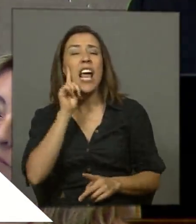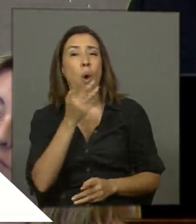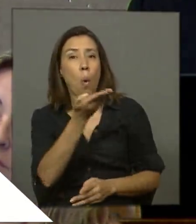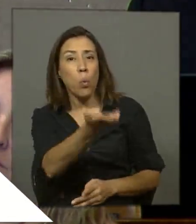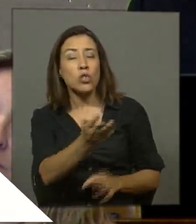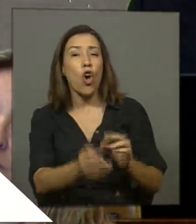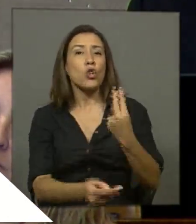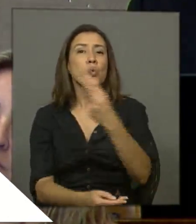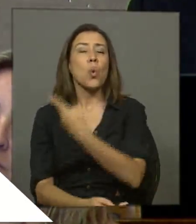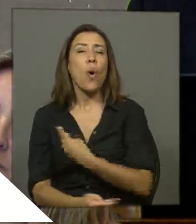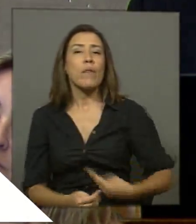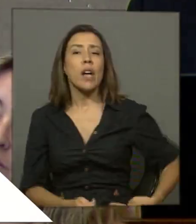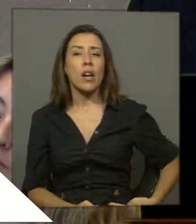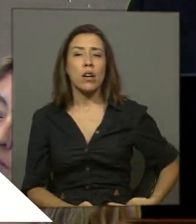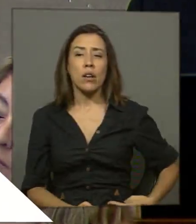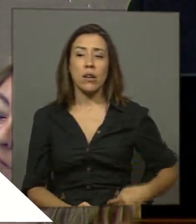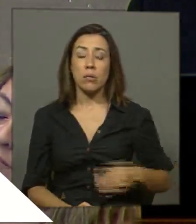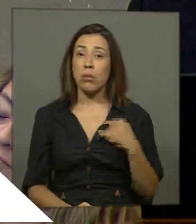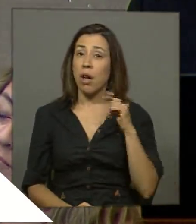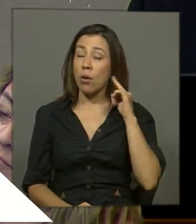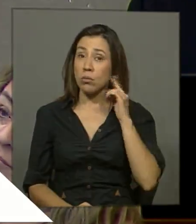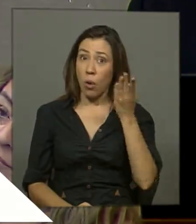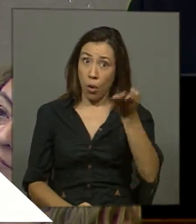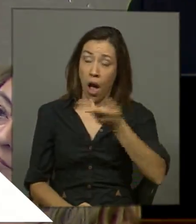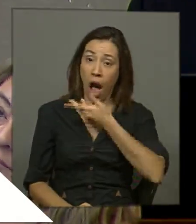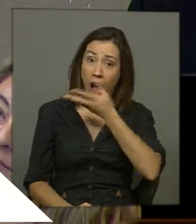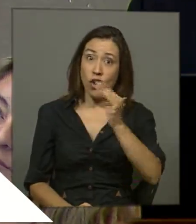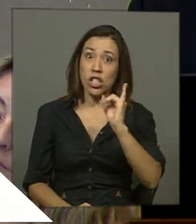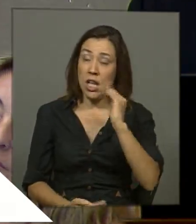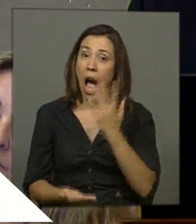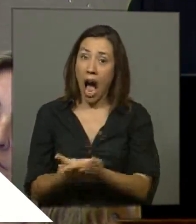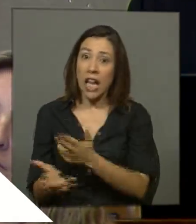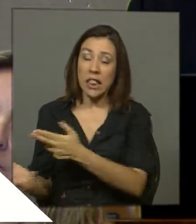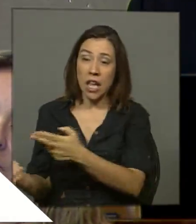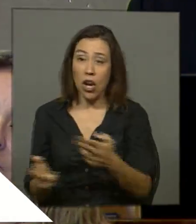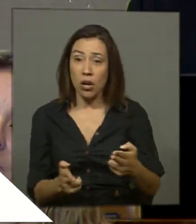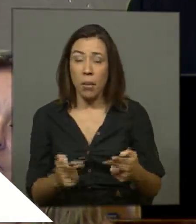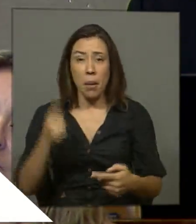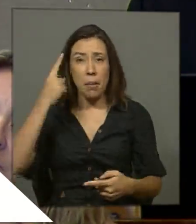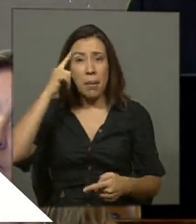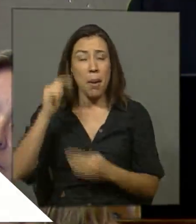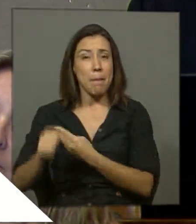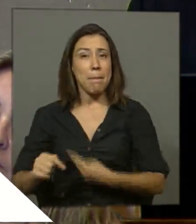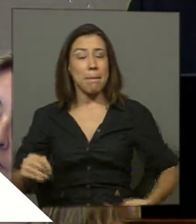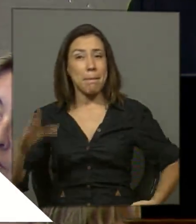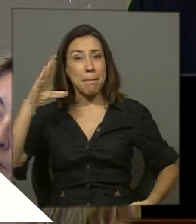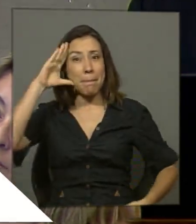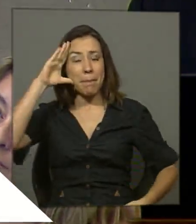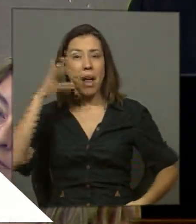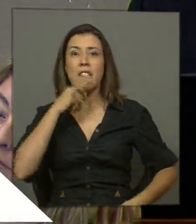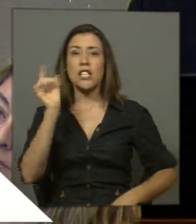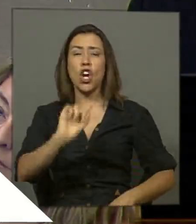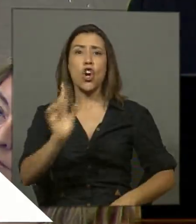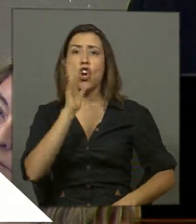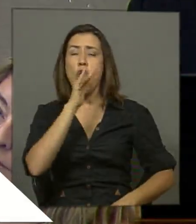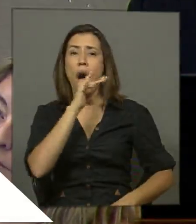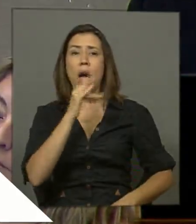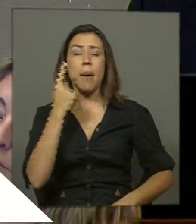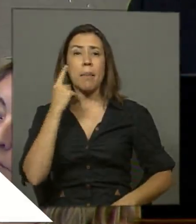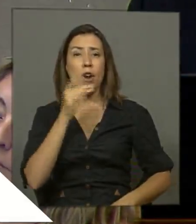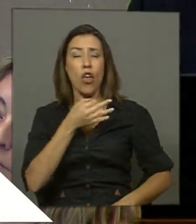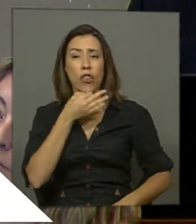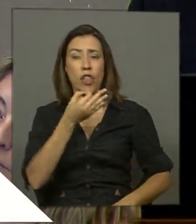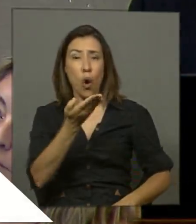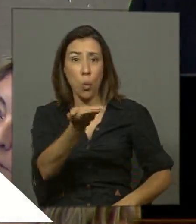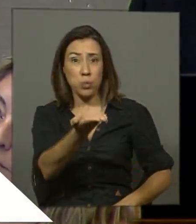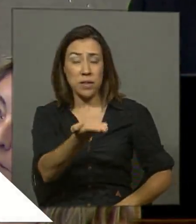o su gobierno porque escuchamos usted hoy día decir que sí existe terrorismo pero la presidenta bachel lo niega escuchamos Hablar